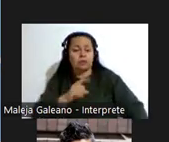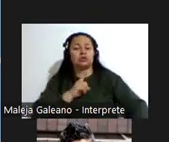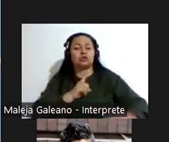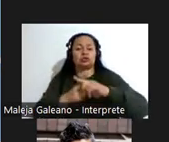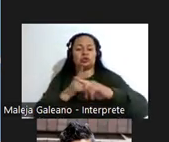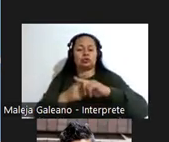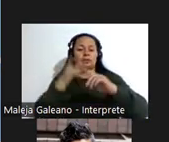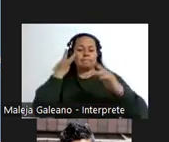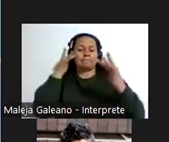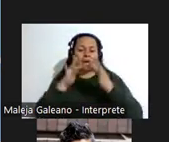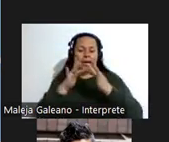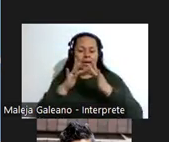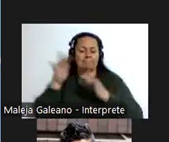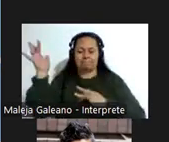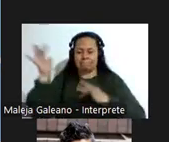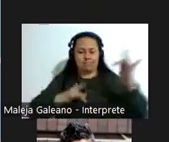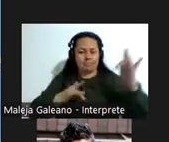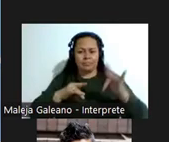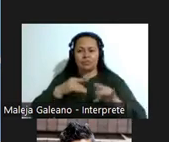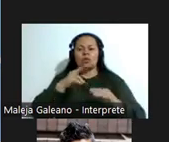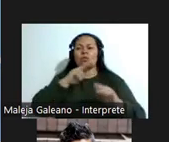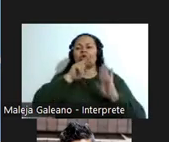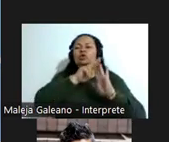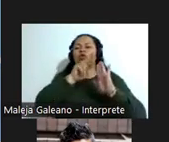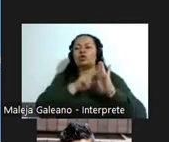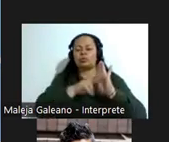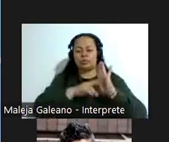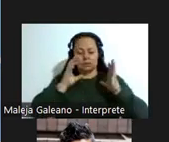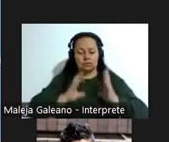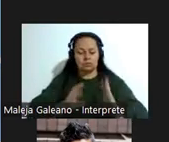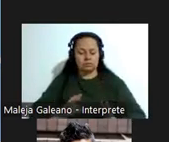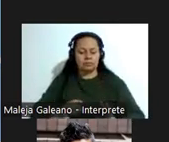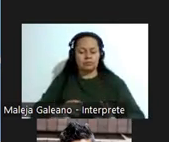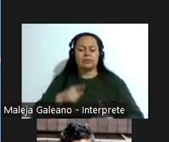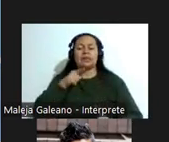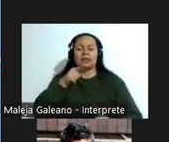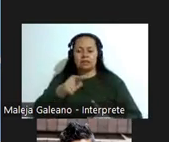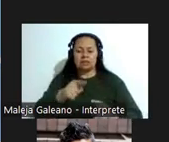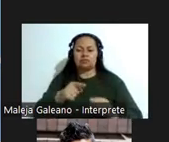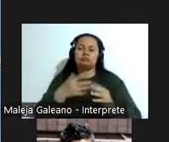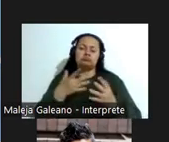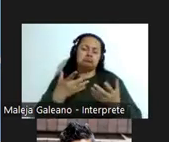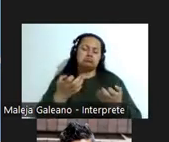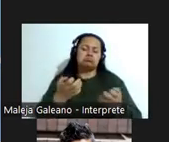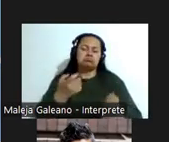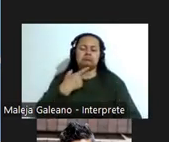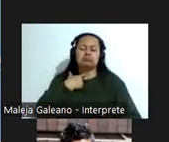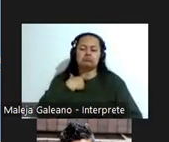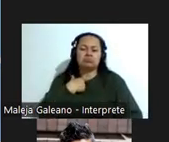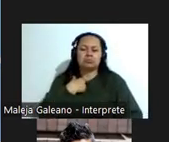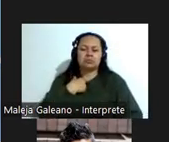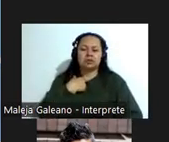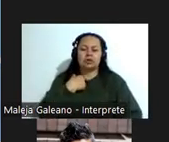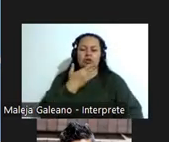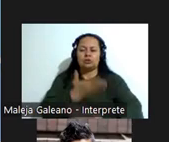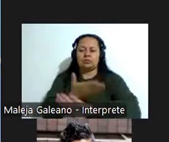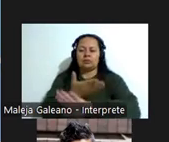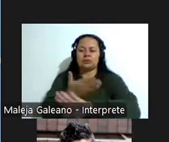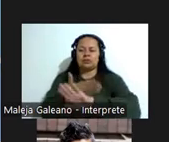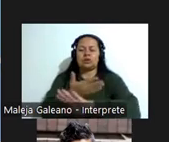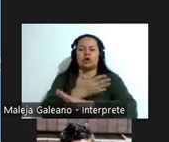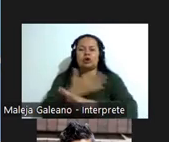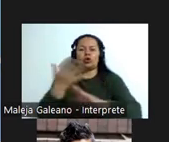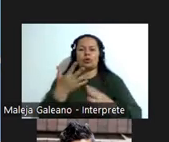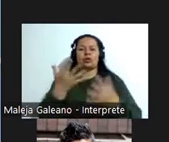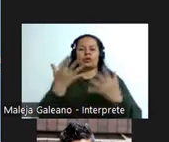pertenencia a una norma sobre el cuerpo. Y esto me parece maravilloso. es la postura desde el goce de la negatividad